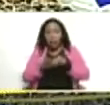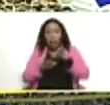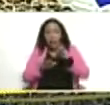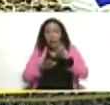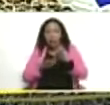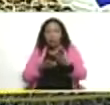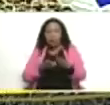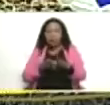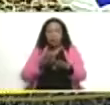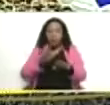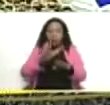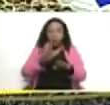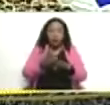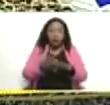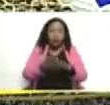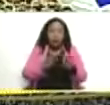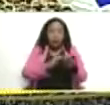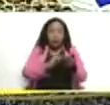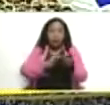¿verdad? Pasos de corrección.